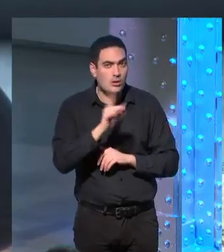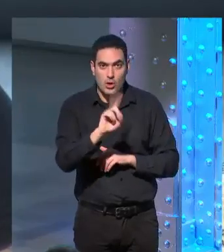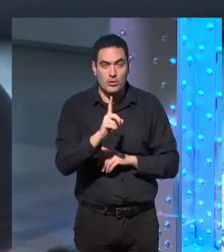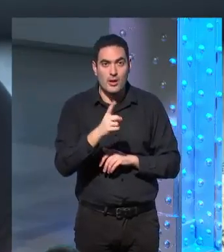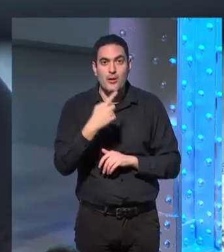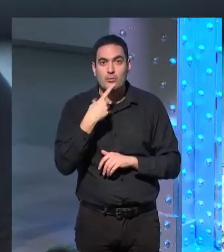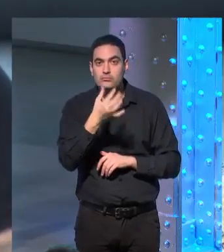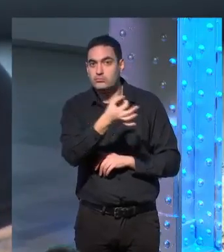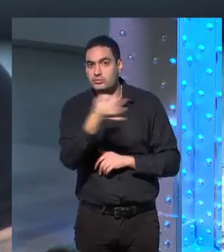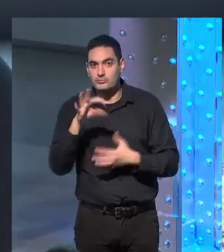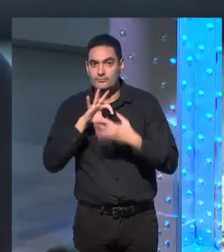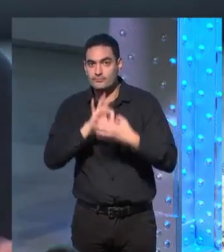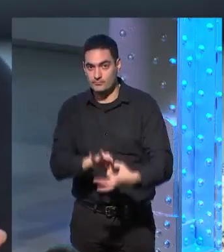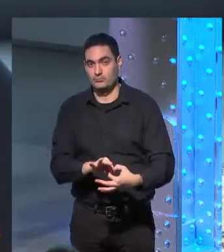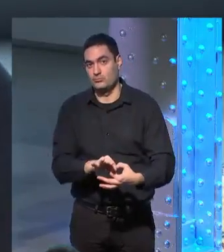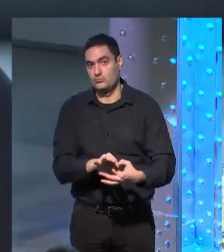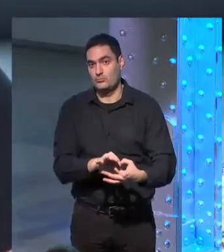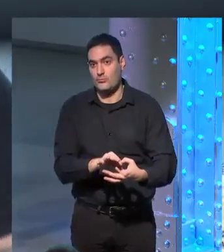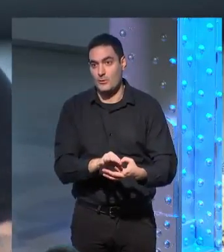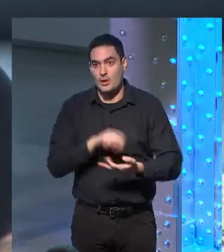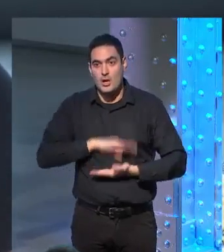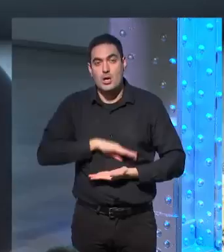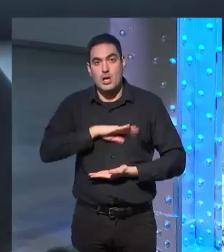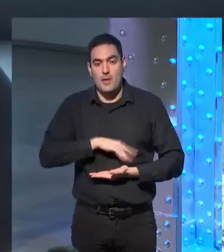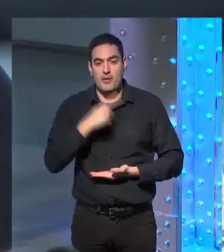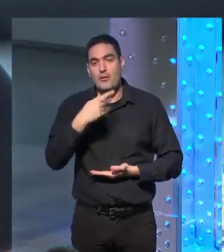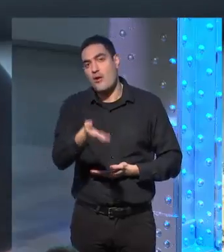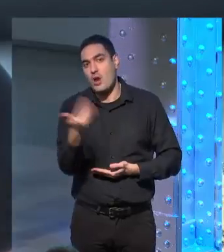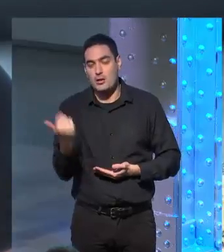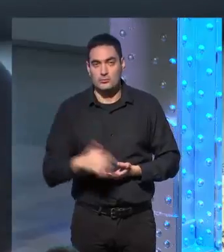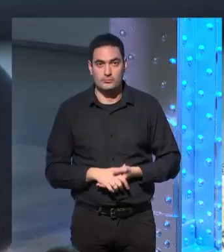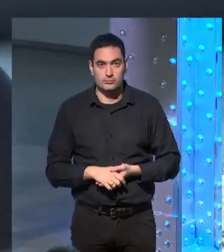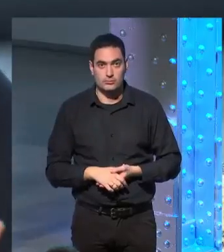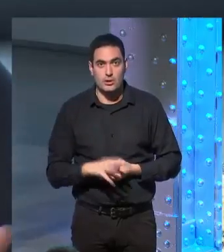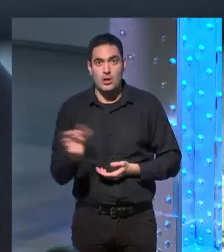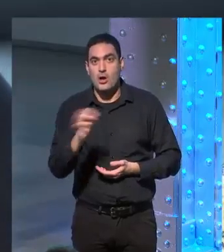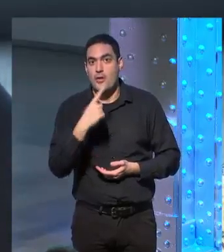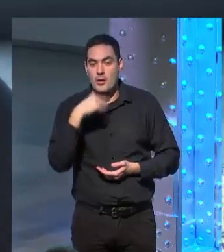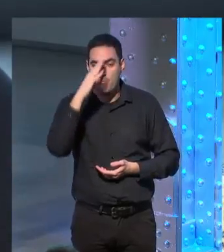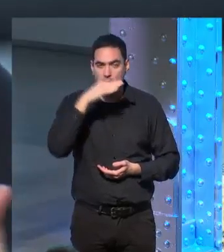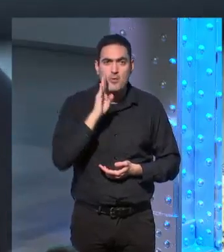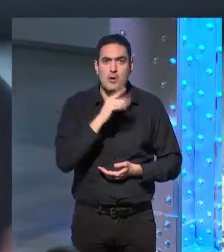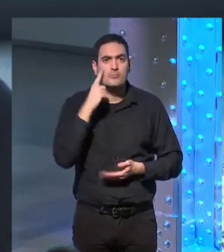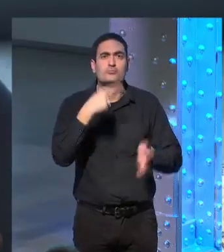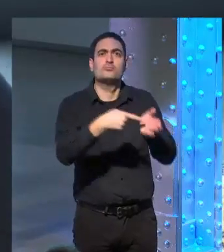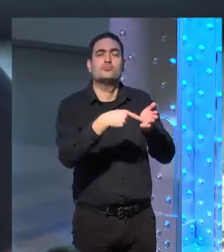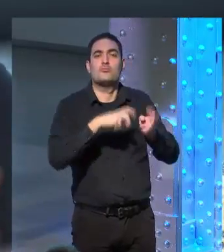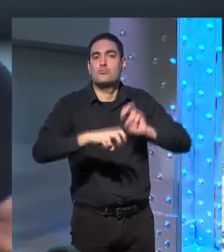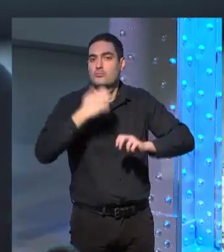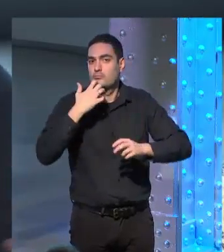apropiados. Pues tienen que tener la capacidad de decir fuera, o decir papá, mamá, he ido a